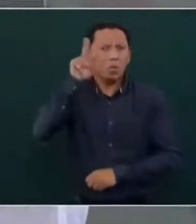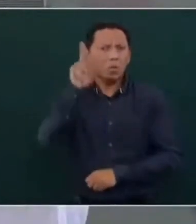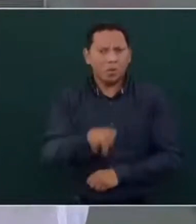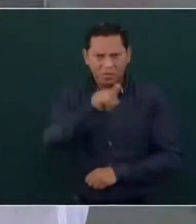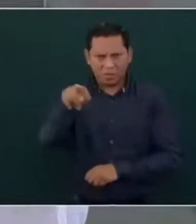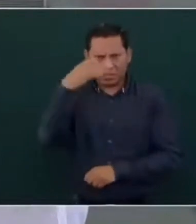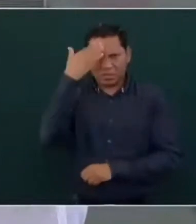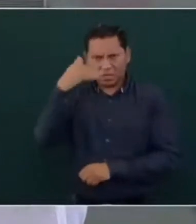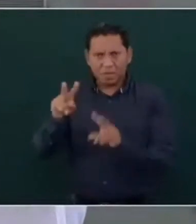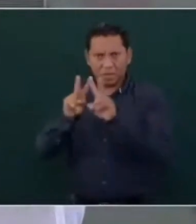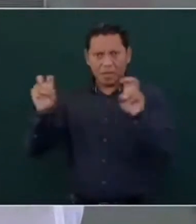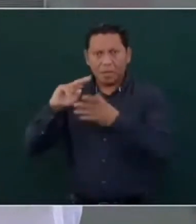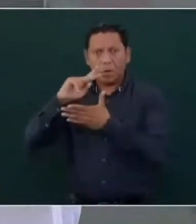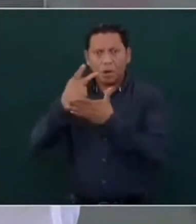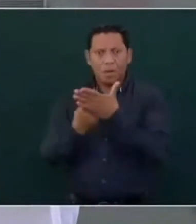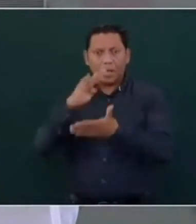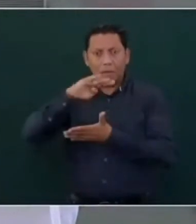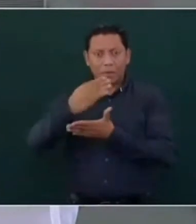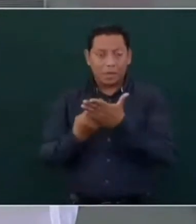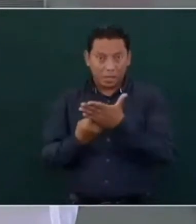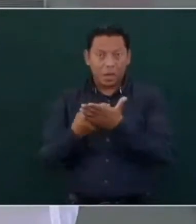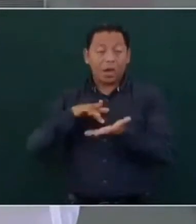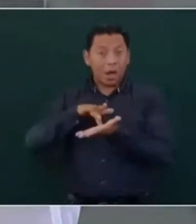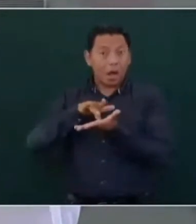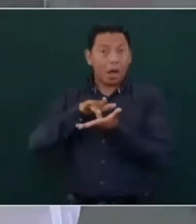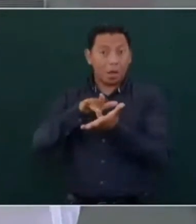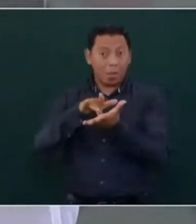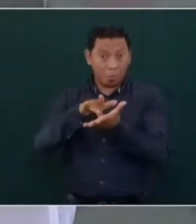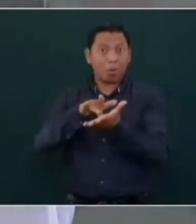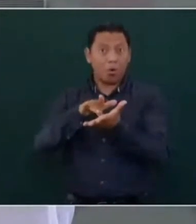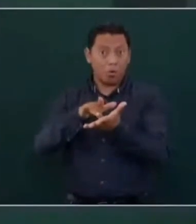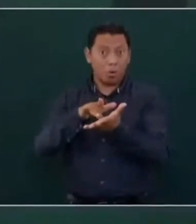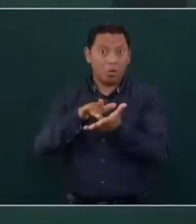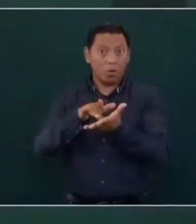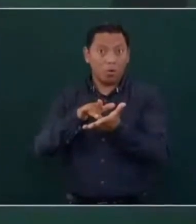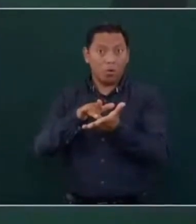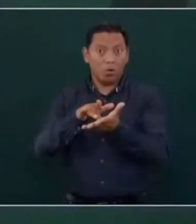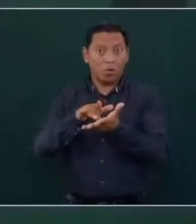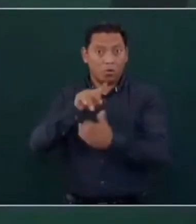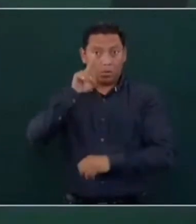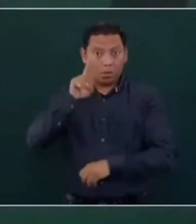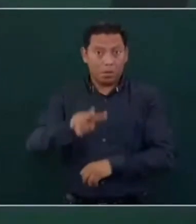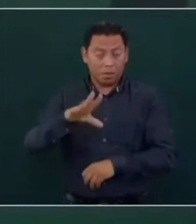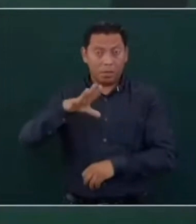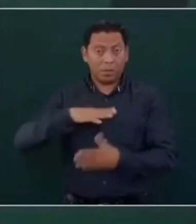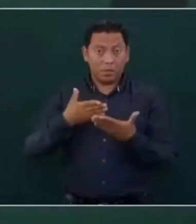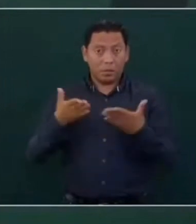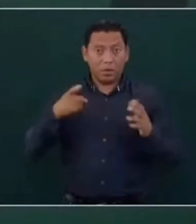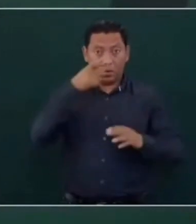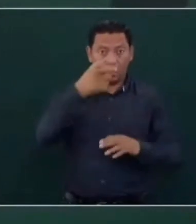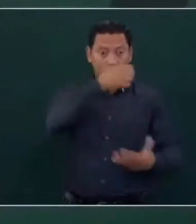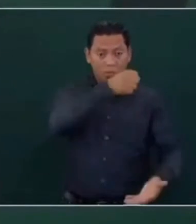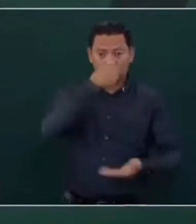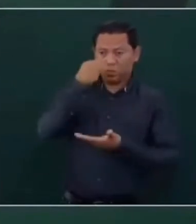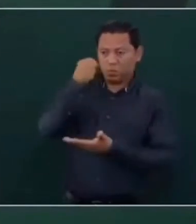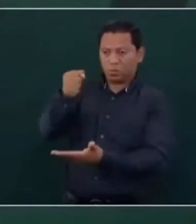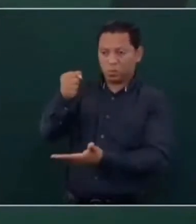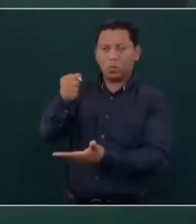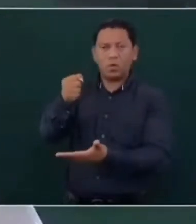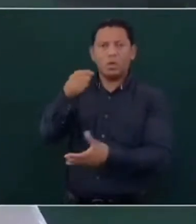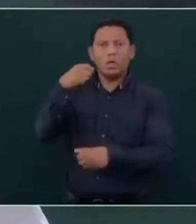bienestar. De manera directa, en programas de bienestar, estamos destinando este año